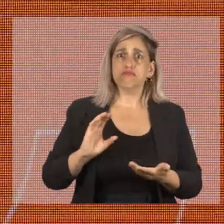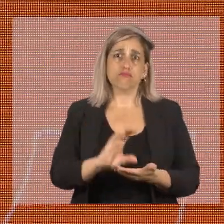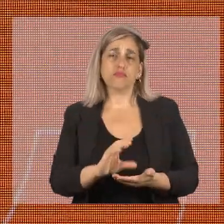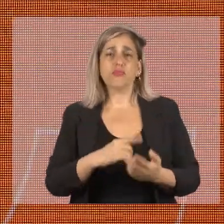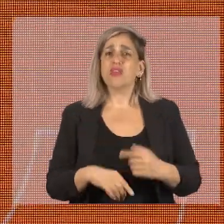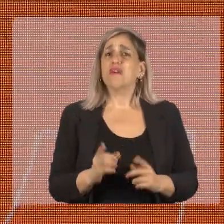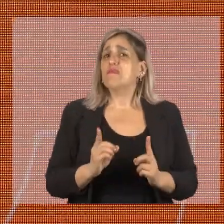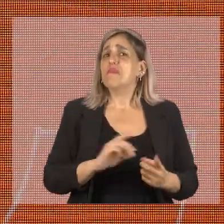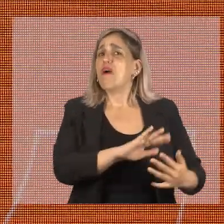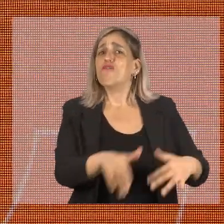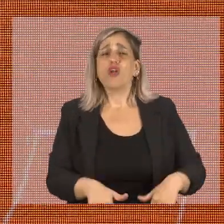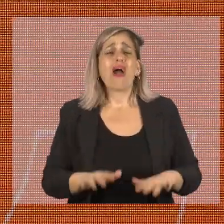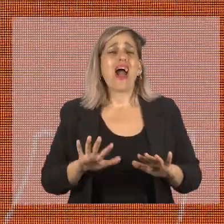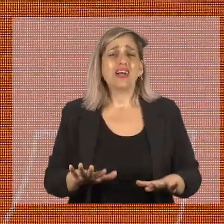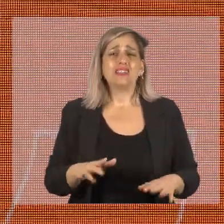debajo del radar.